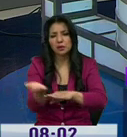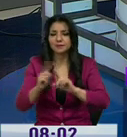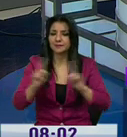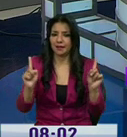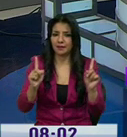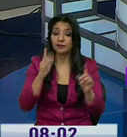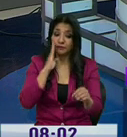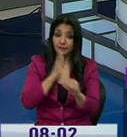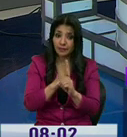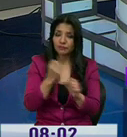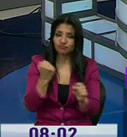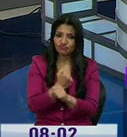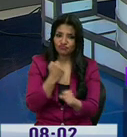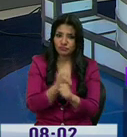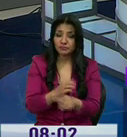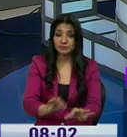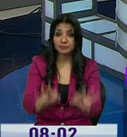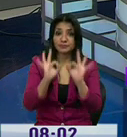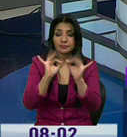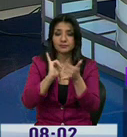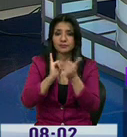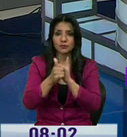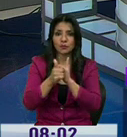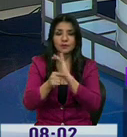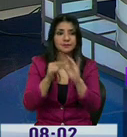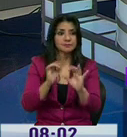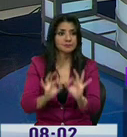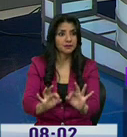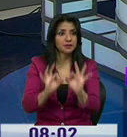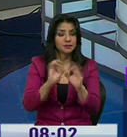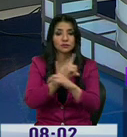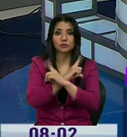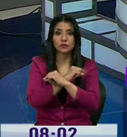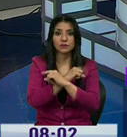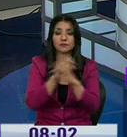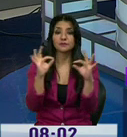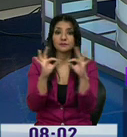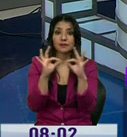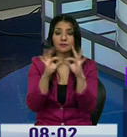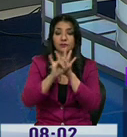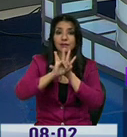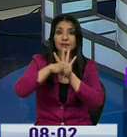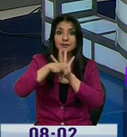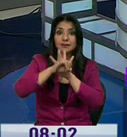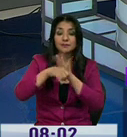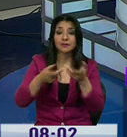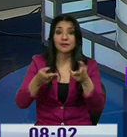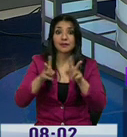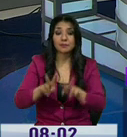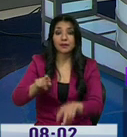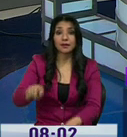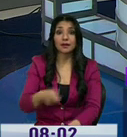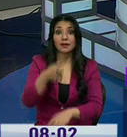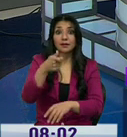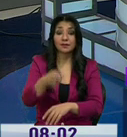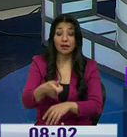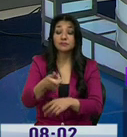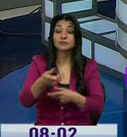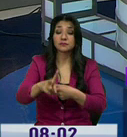en eso. Además, activos siempre en las redes sociales. Recuerde que en Twitter, Facebook, Instagram, incluso en el canal de YouTube,